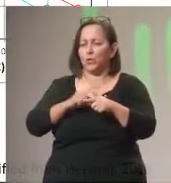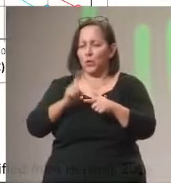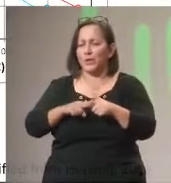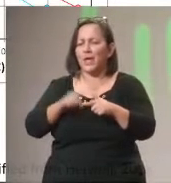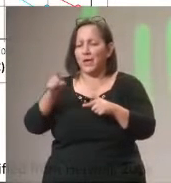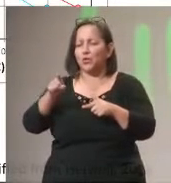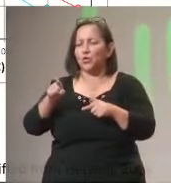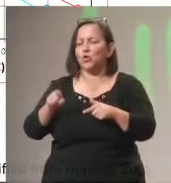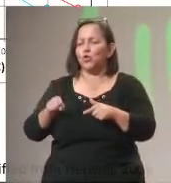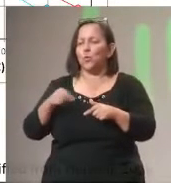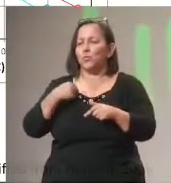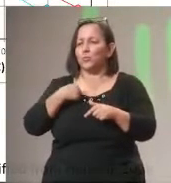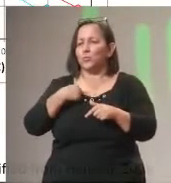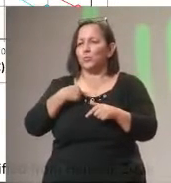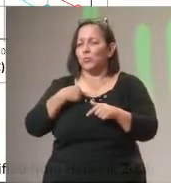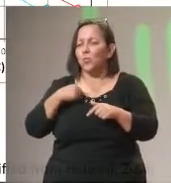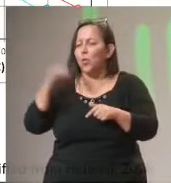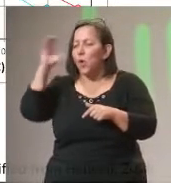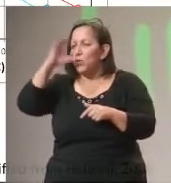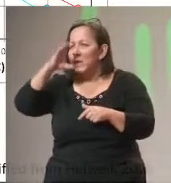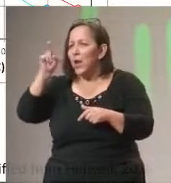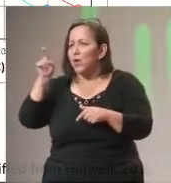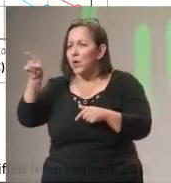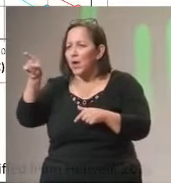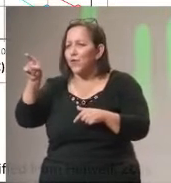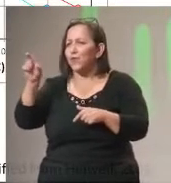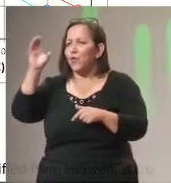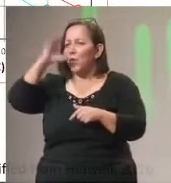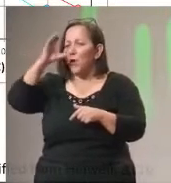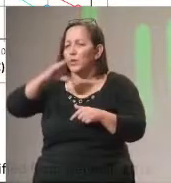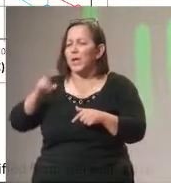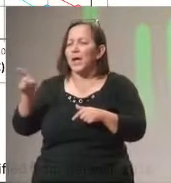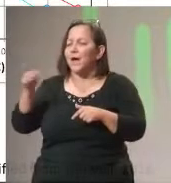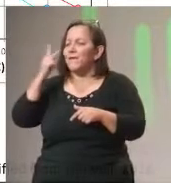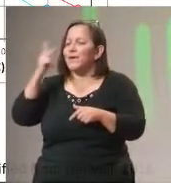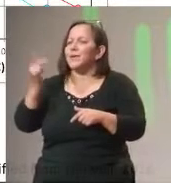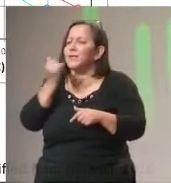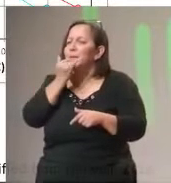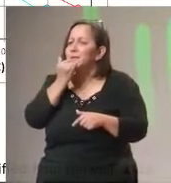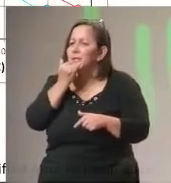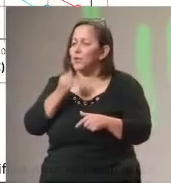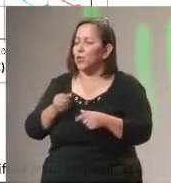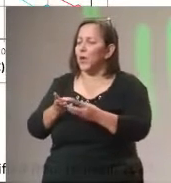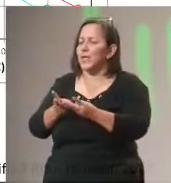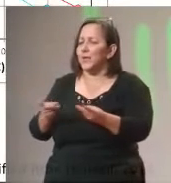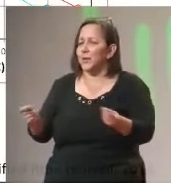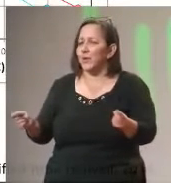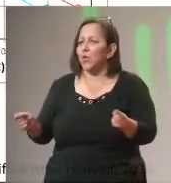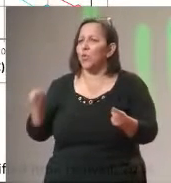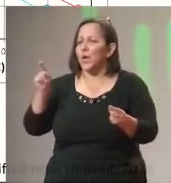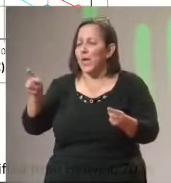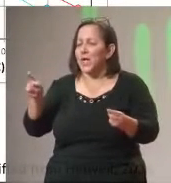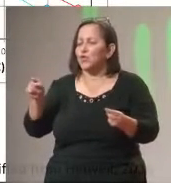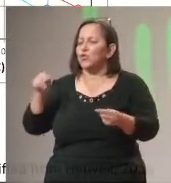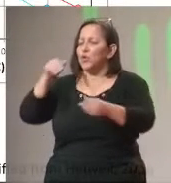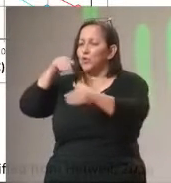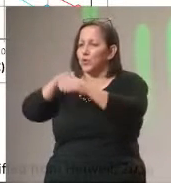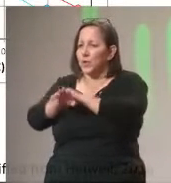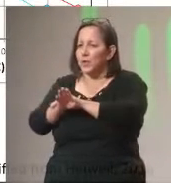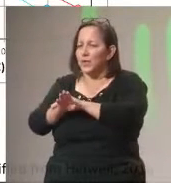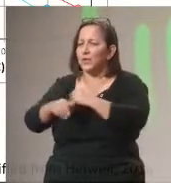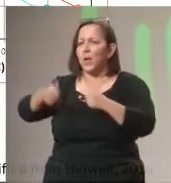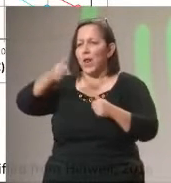recargué. Ahí es donde tiene que ir a buscarme usted. Ahí es donde usted tiene que ir a ver qué está haciendo con el terreno, porque ahí es donde yo estoy entrando al